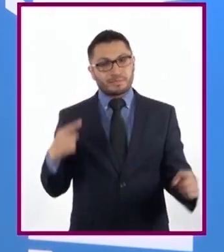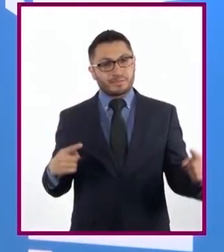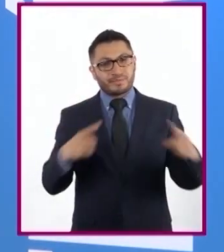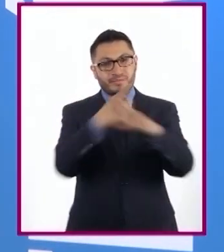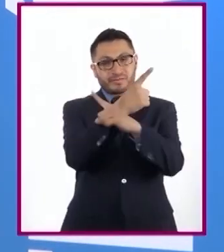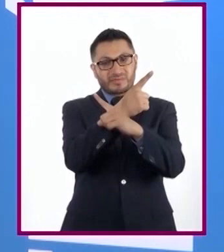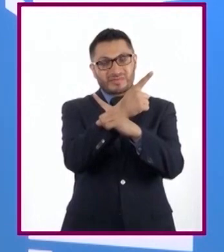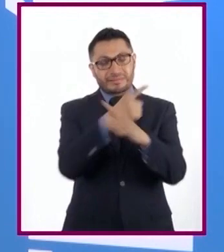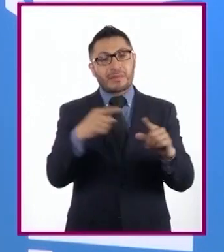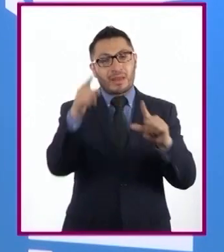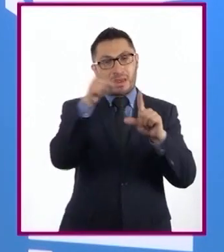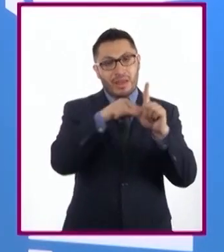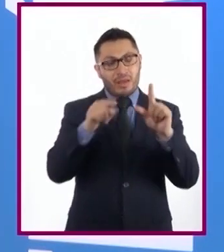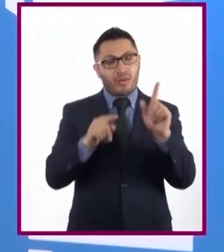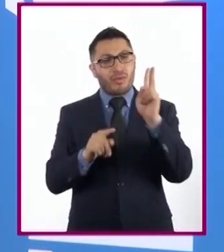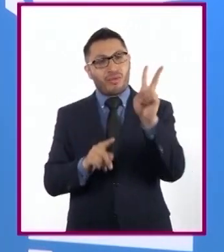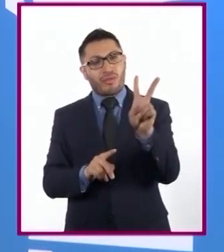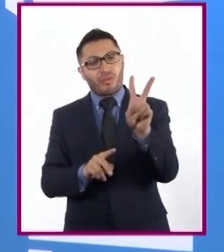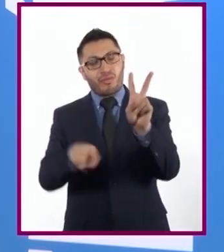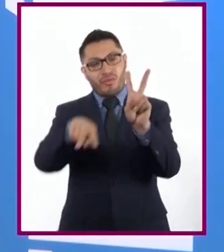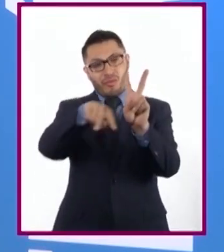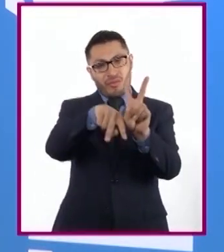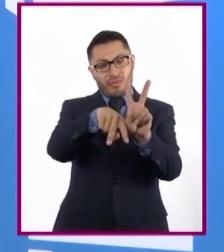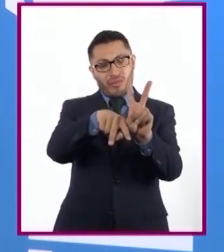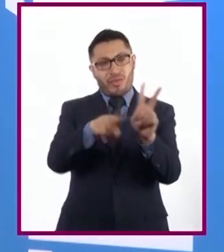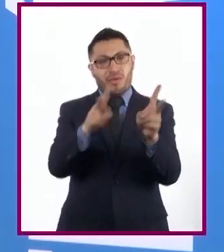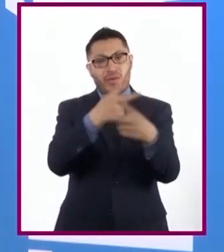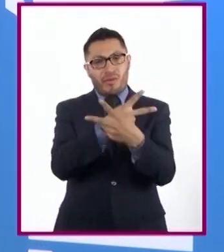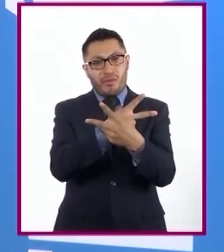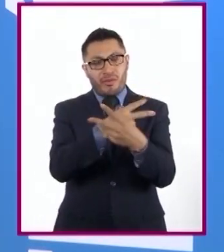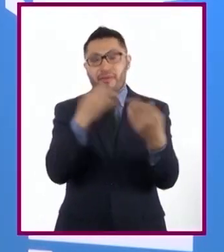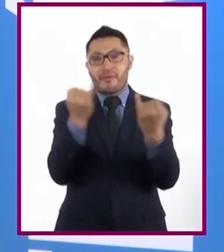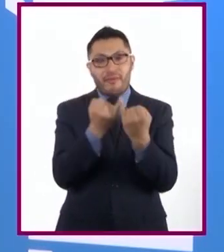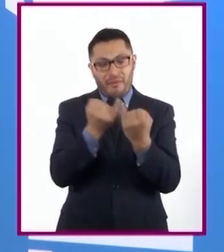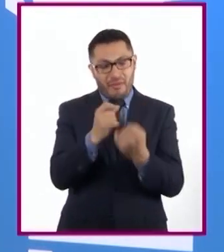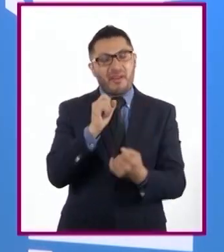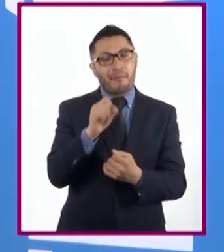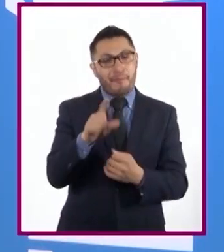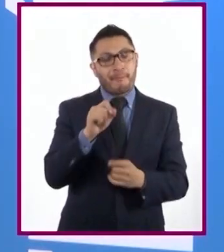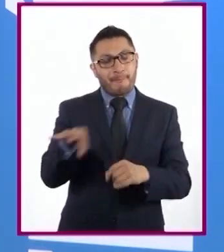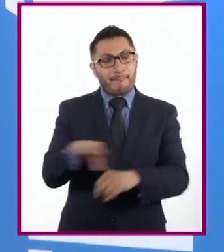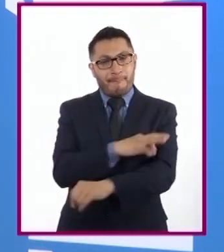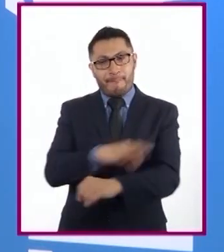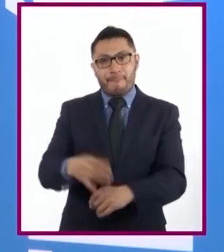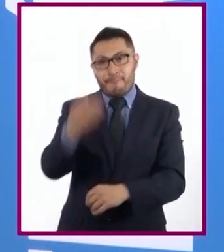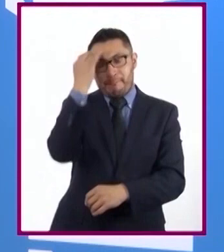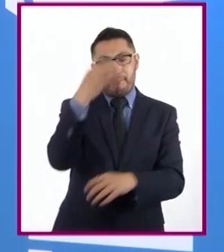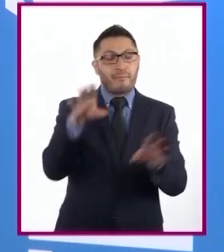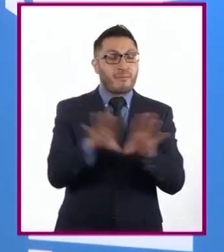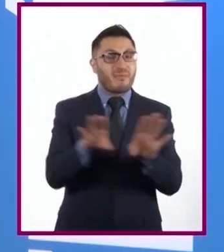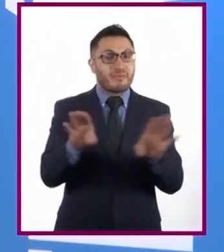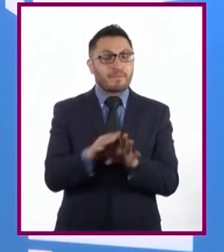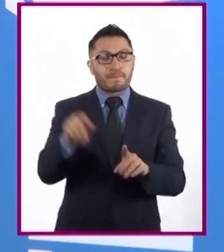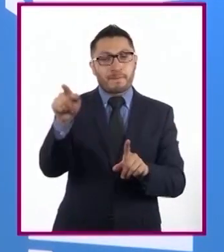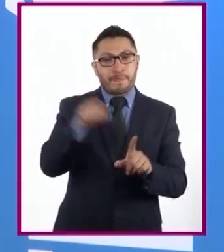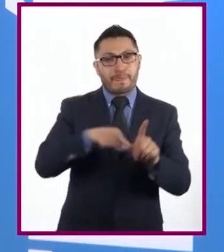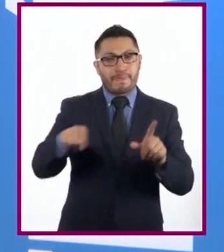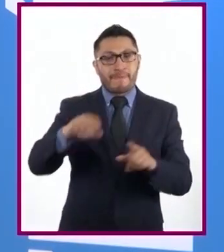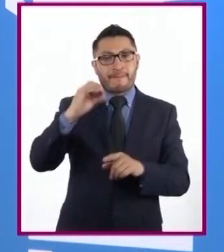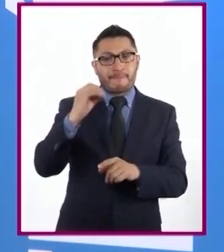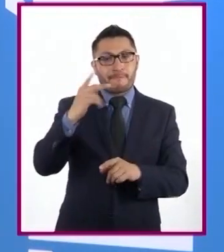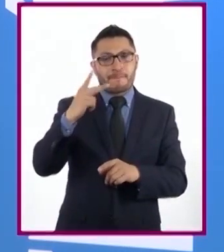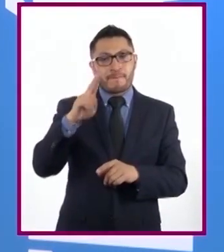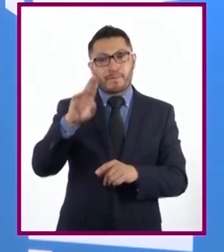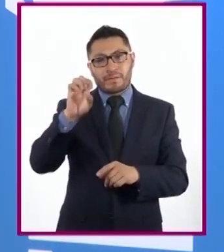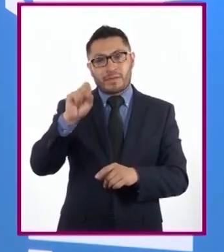ángulos opuestos que se forman son iguales, pues tienen la misma medida y se les conoce como ángulos opuestos por